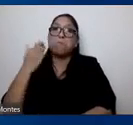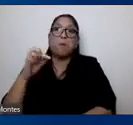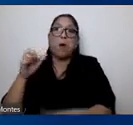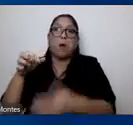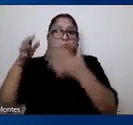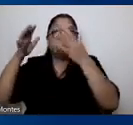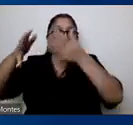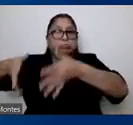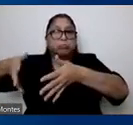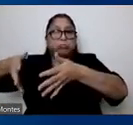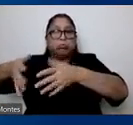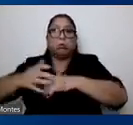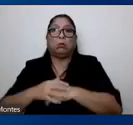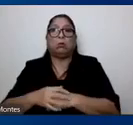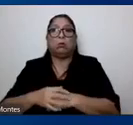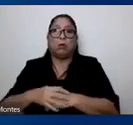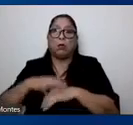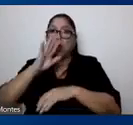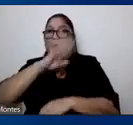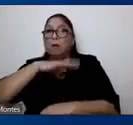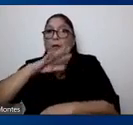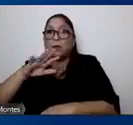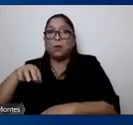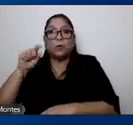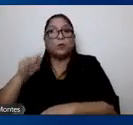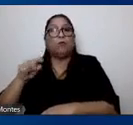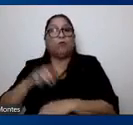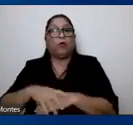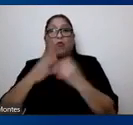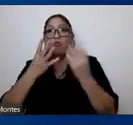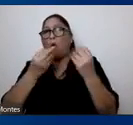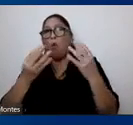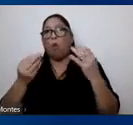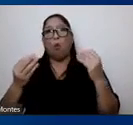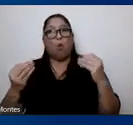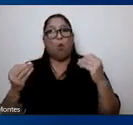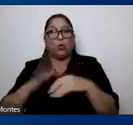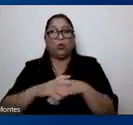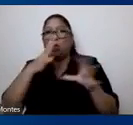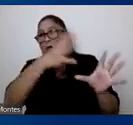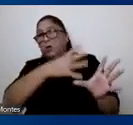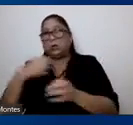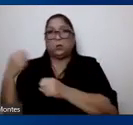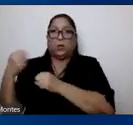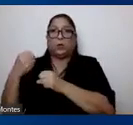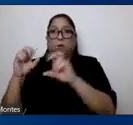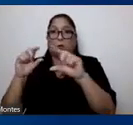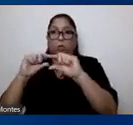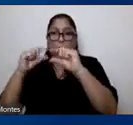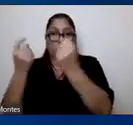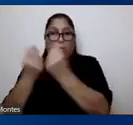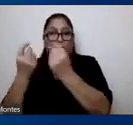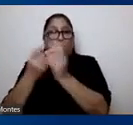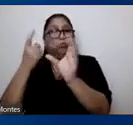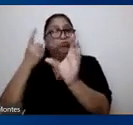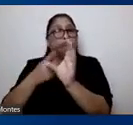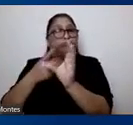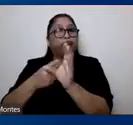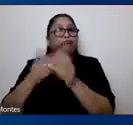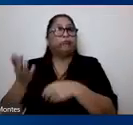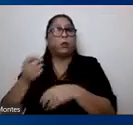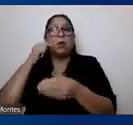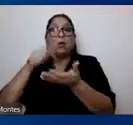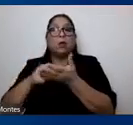de niños quienes fueron en su mayoría secuestrados por el grupo subversivo Sendero Luminoso, puestos